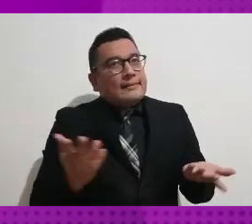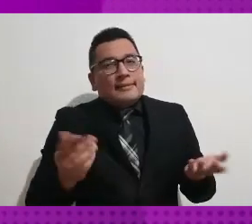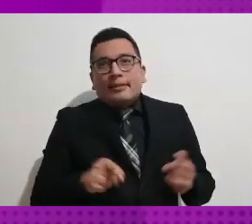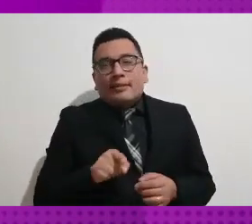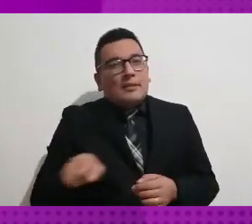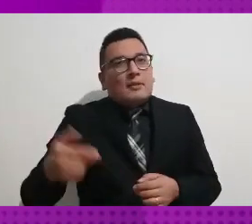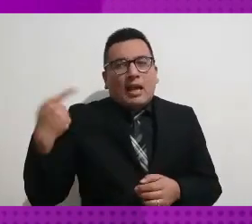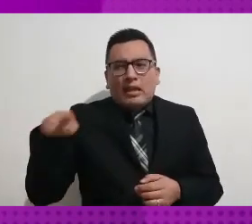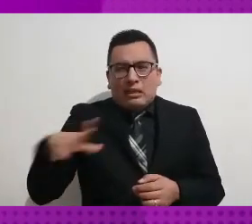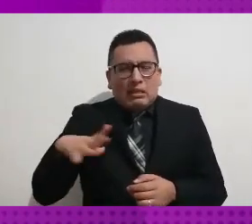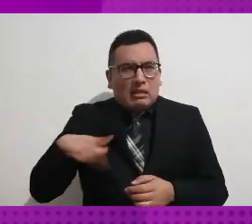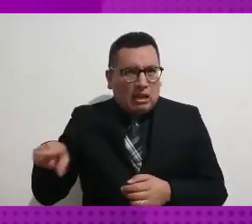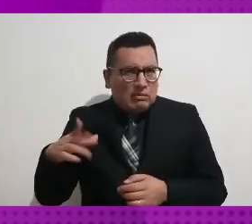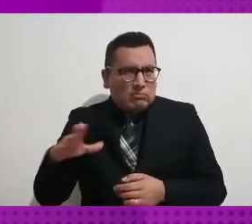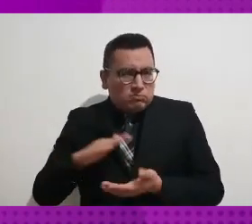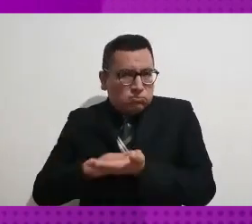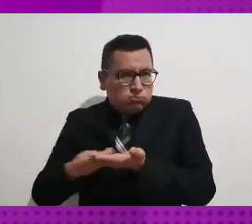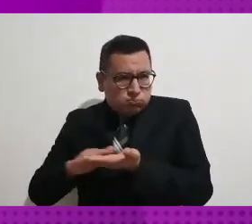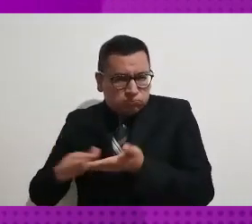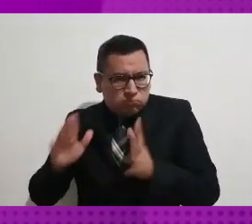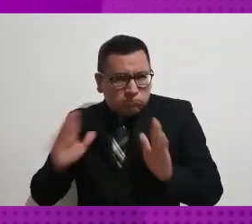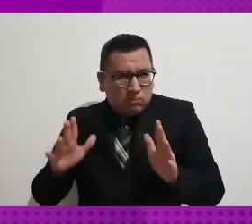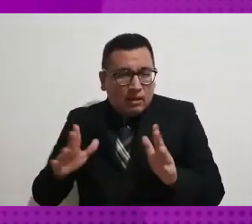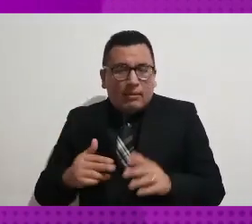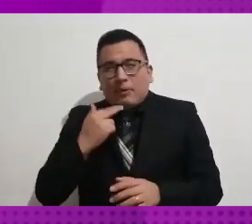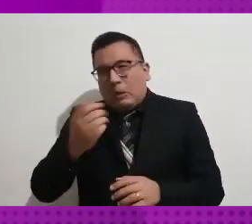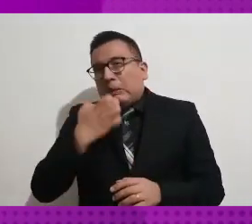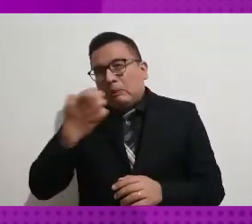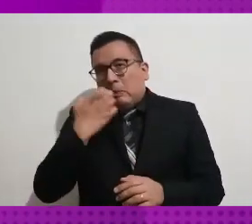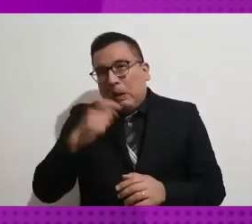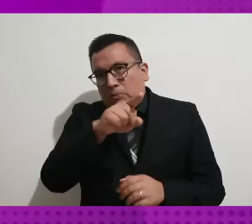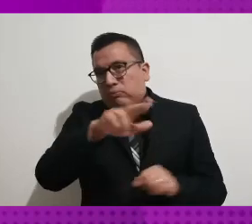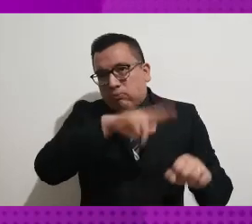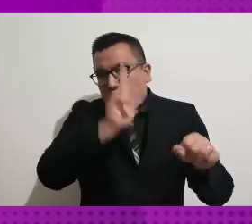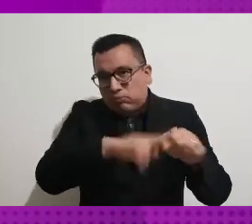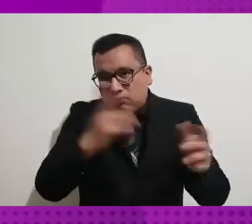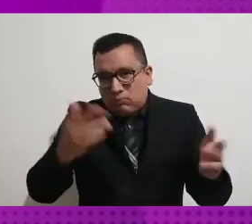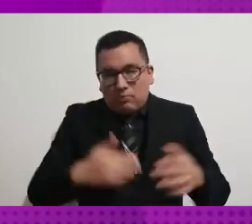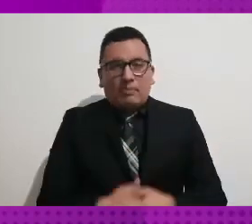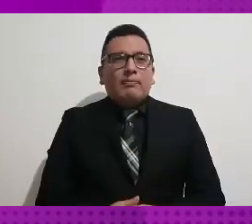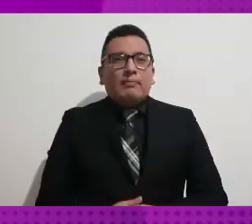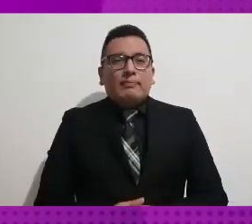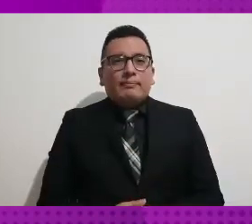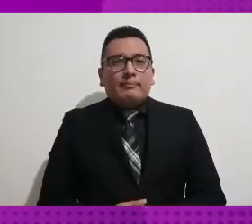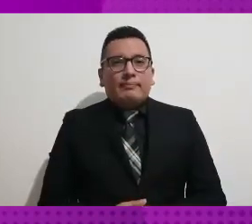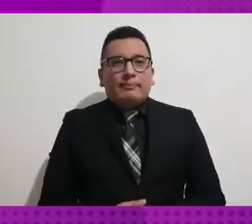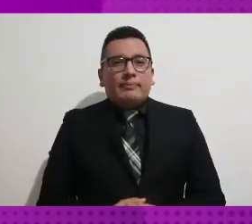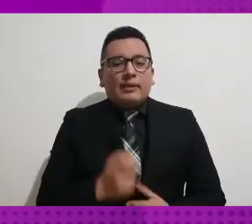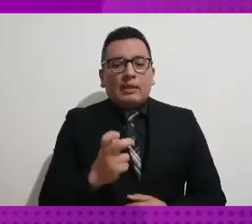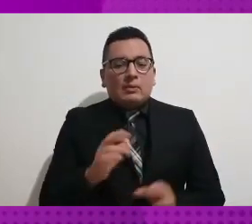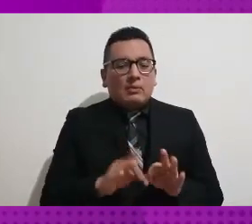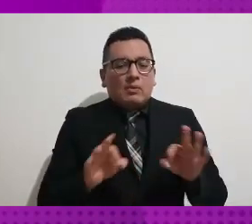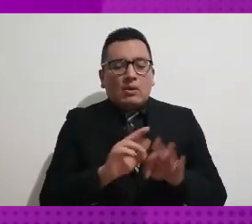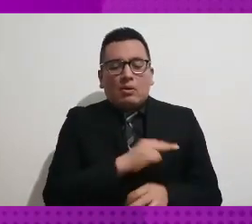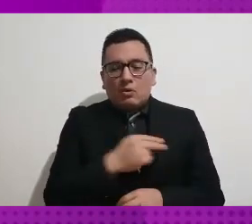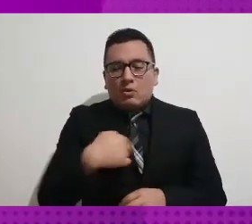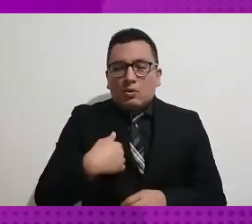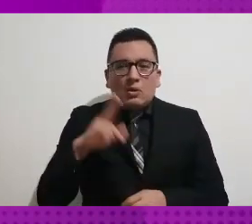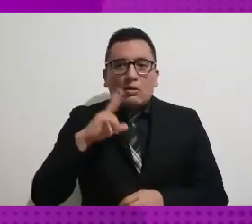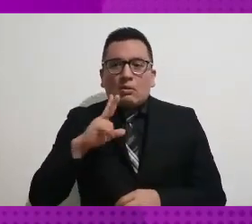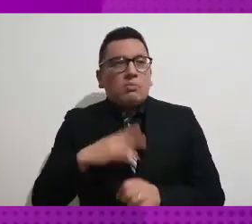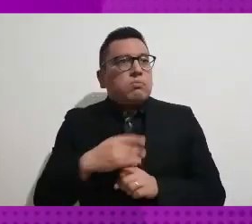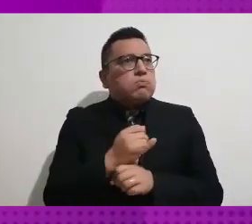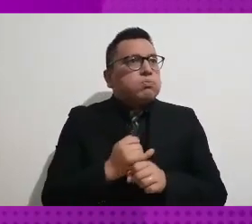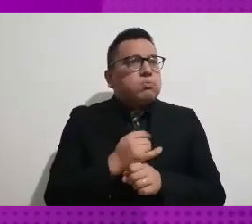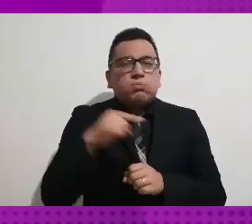estadísticas para saber cuántos niños tenemos. Fue una pregunta, ¿cuántos niños, qué población de niños que sepan braille tenemos